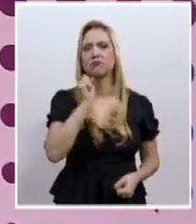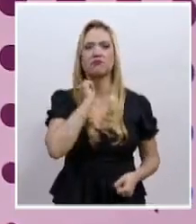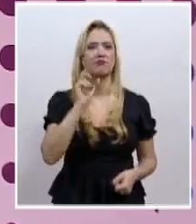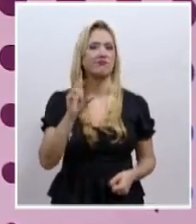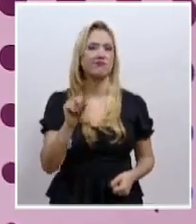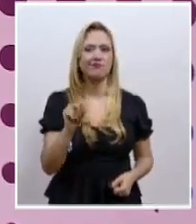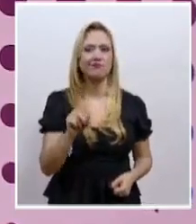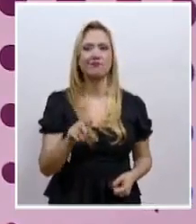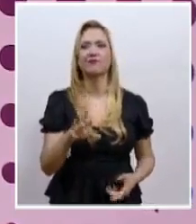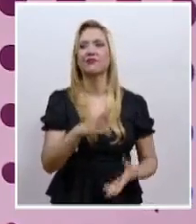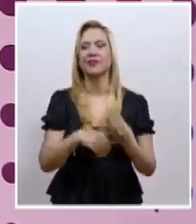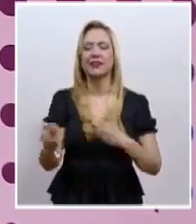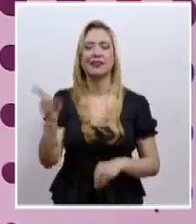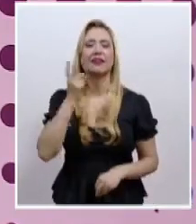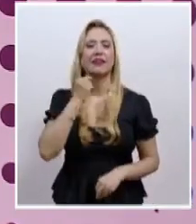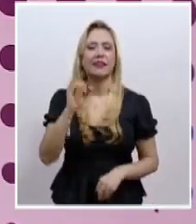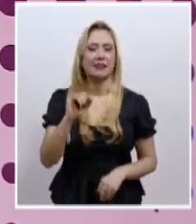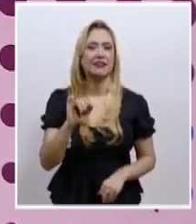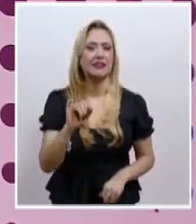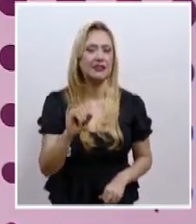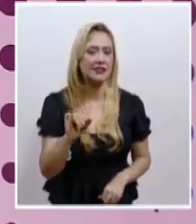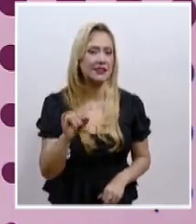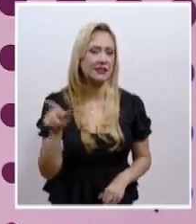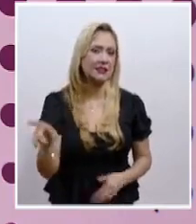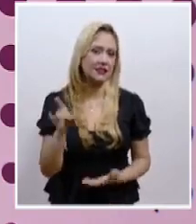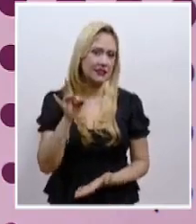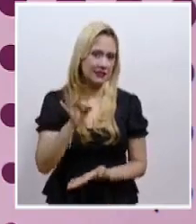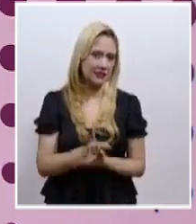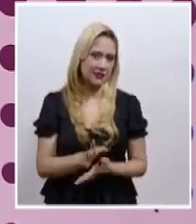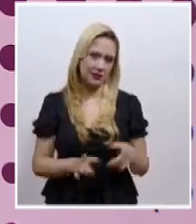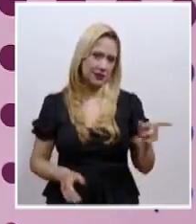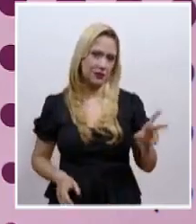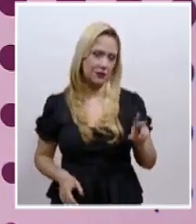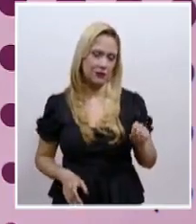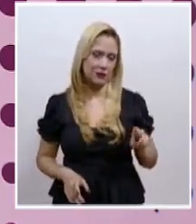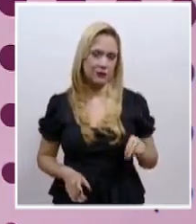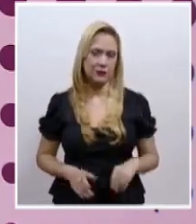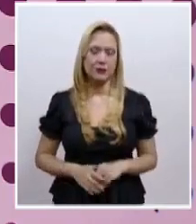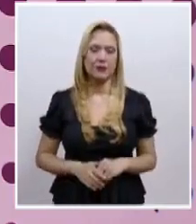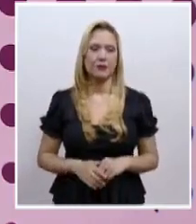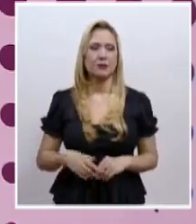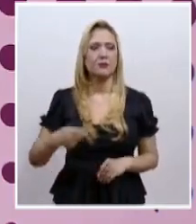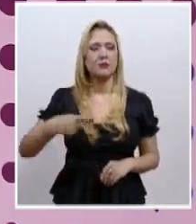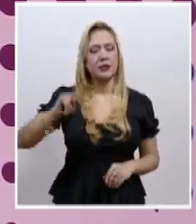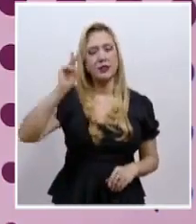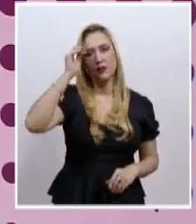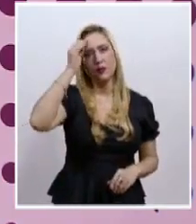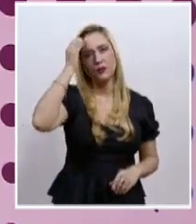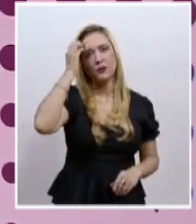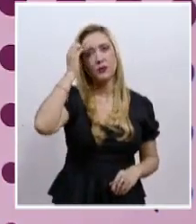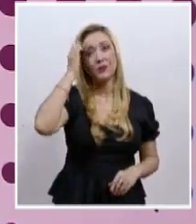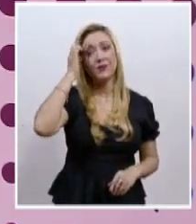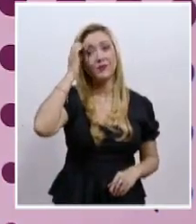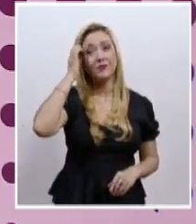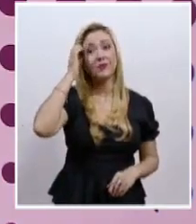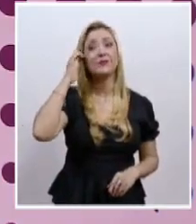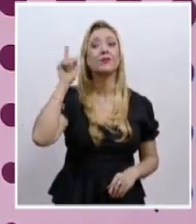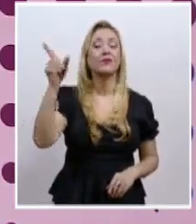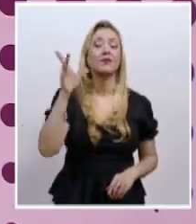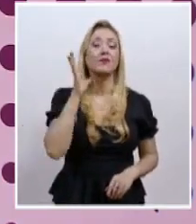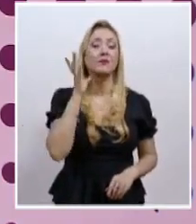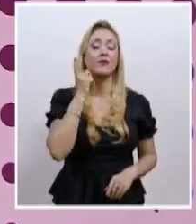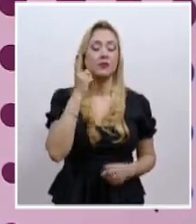solo lo aprueban los diputados como facultad exclusiva. Pero supondríamos ya por la composición de la Cámara que